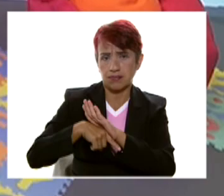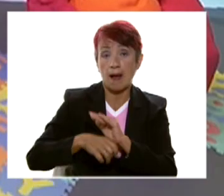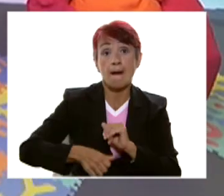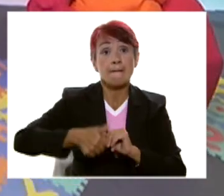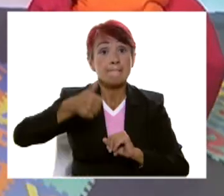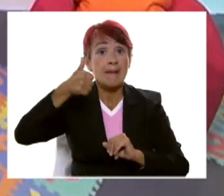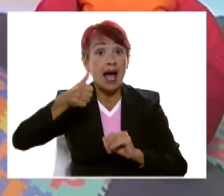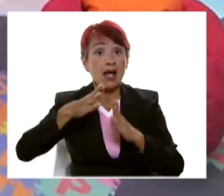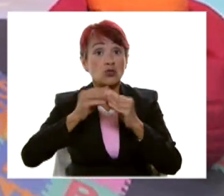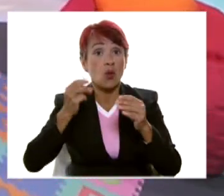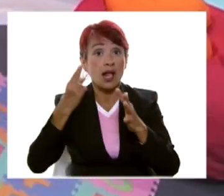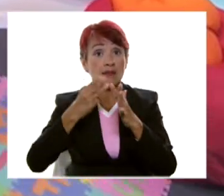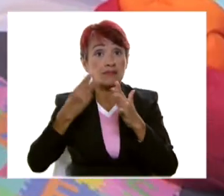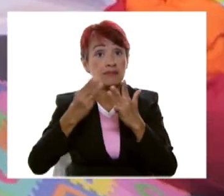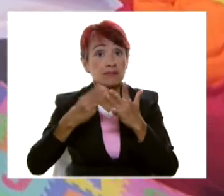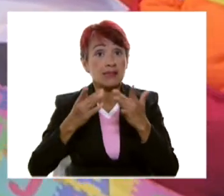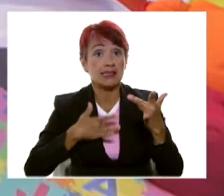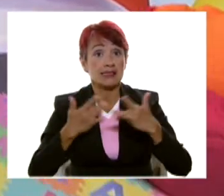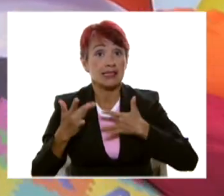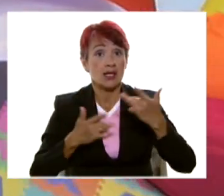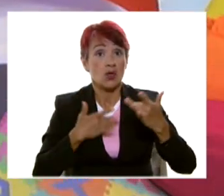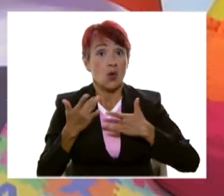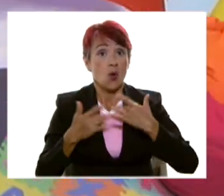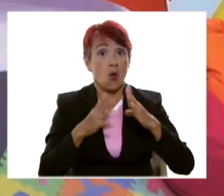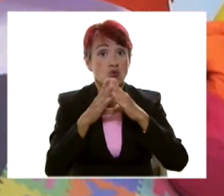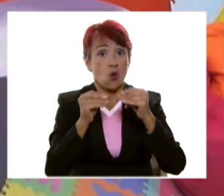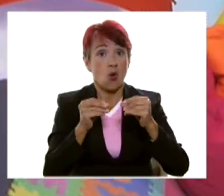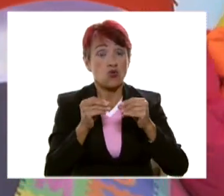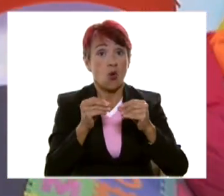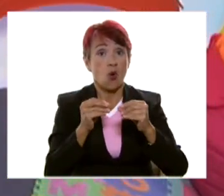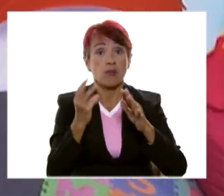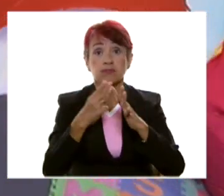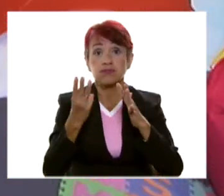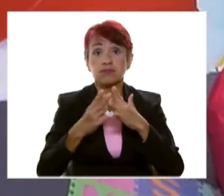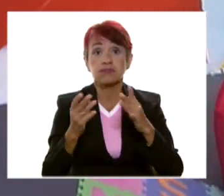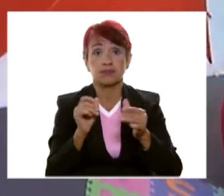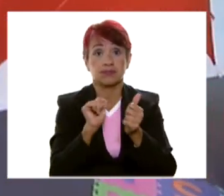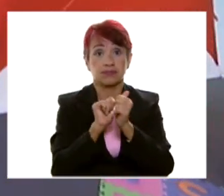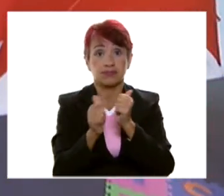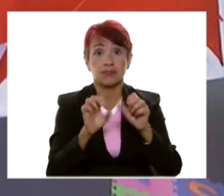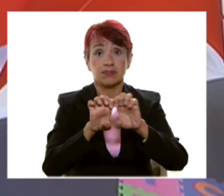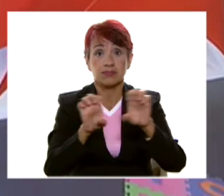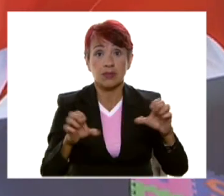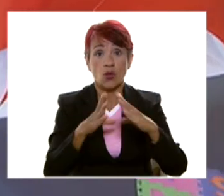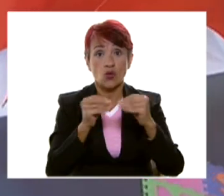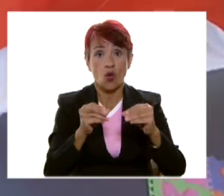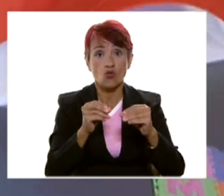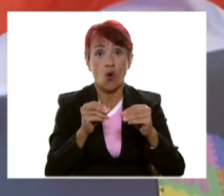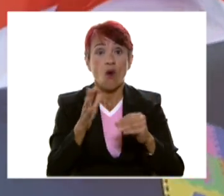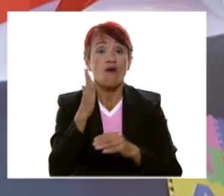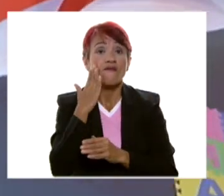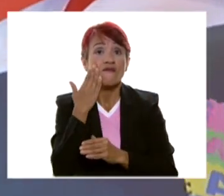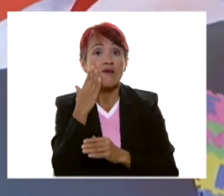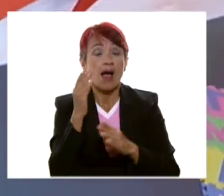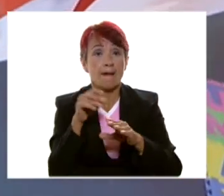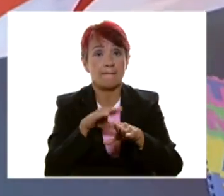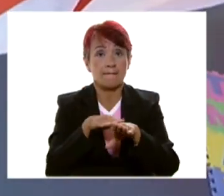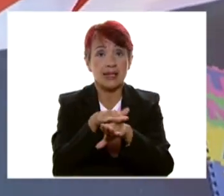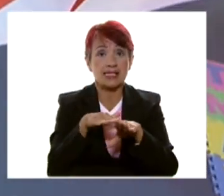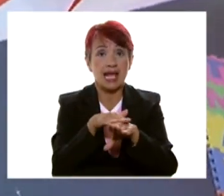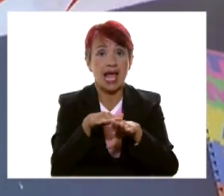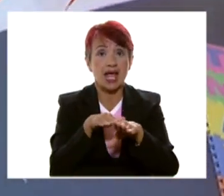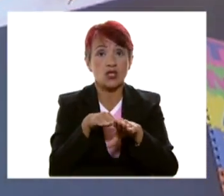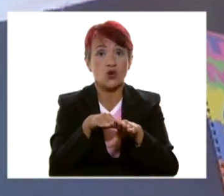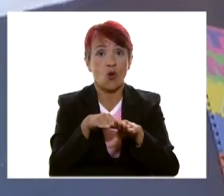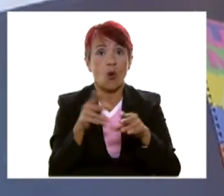con nuestra programación y con estos programas educativos, sigan la página del Ministerio del Poder Popular para